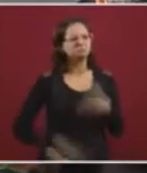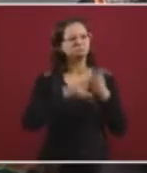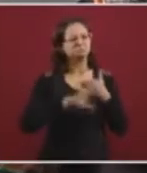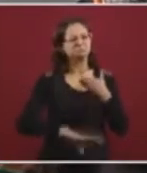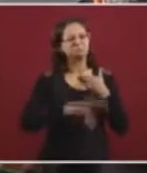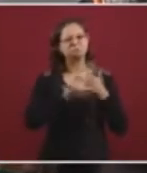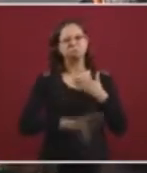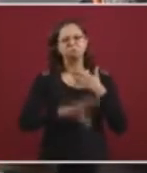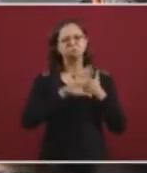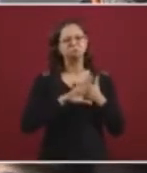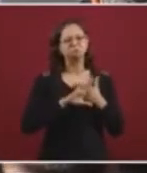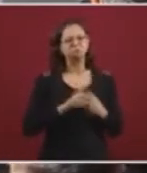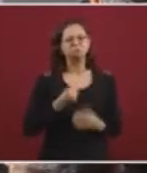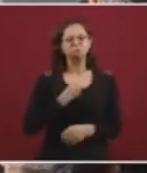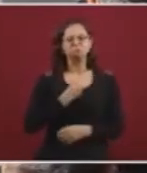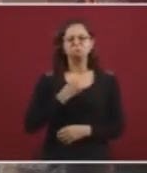hay respuesta.